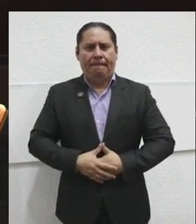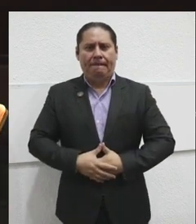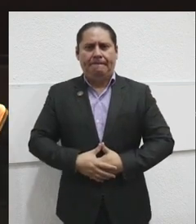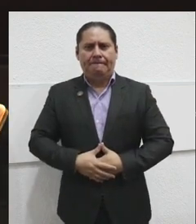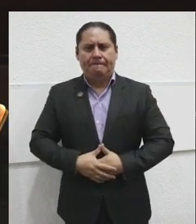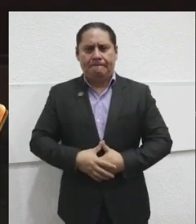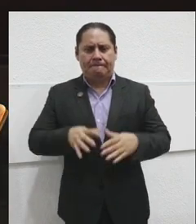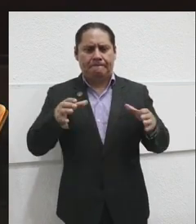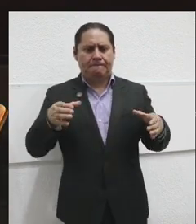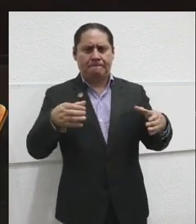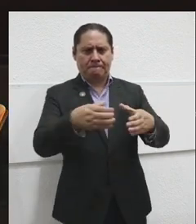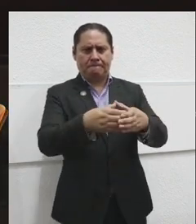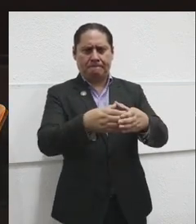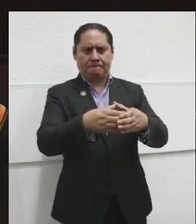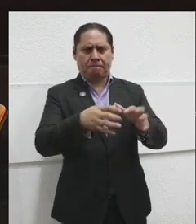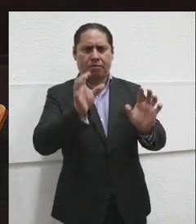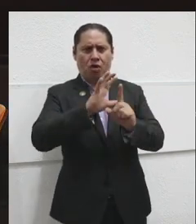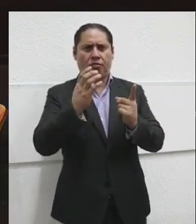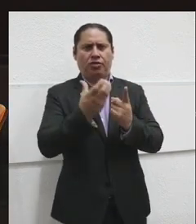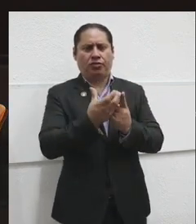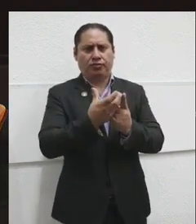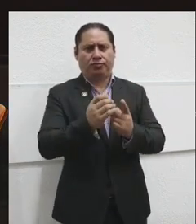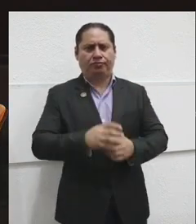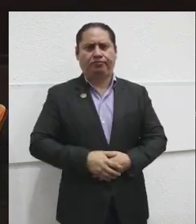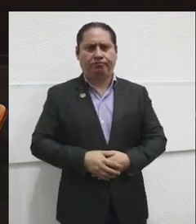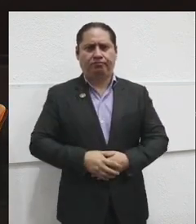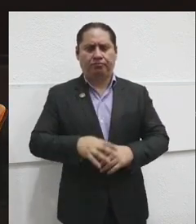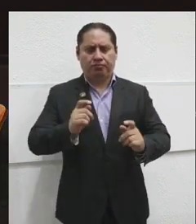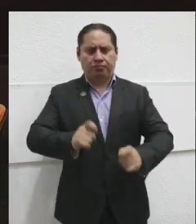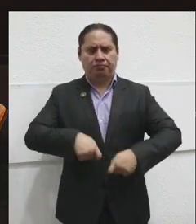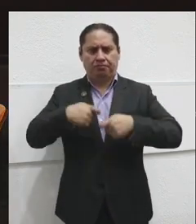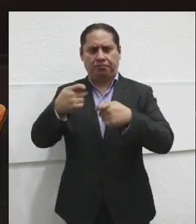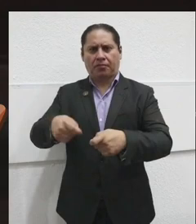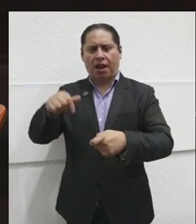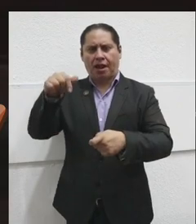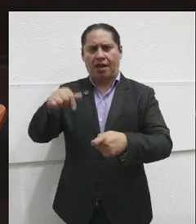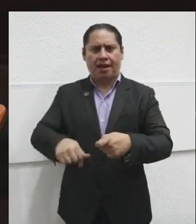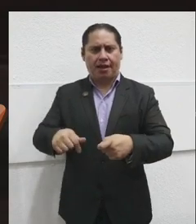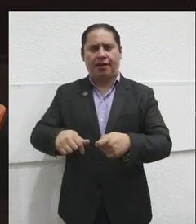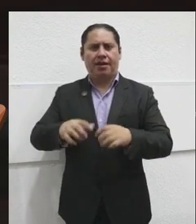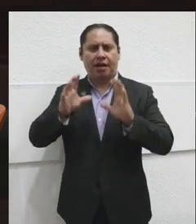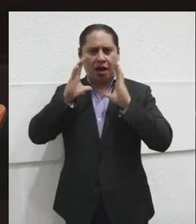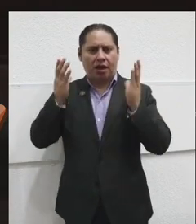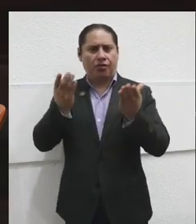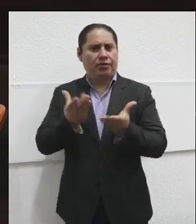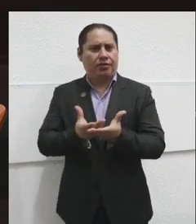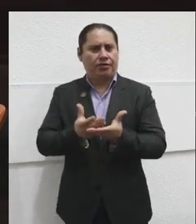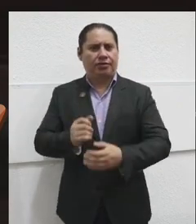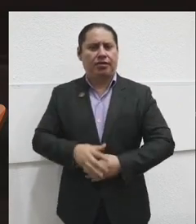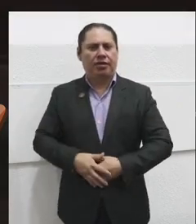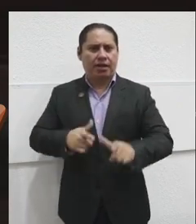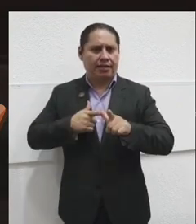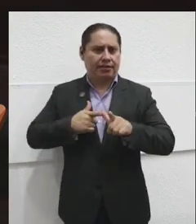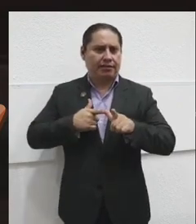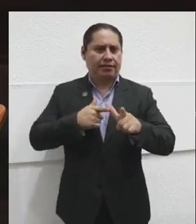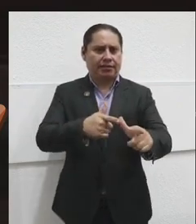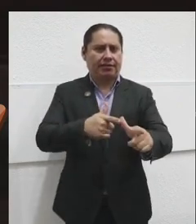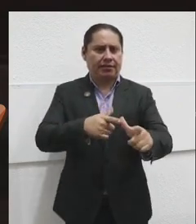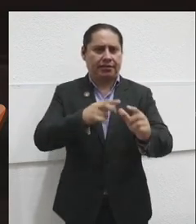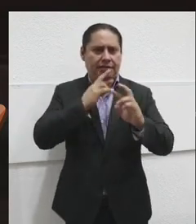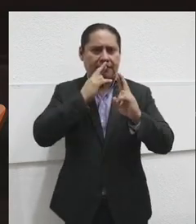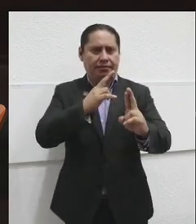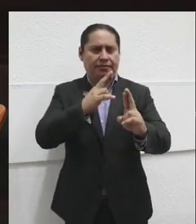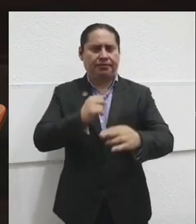los integrantes de la suscrita comisión sometemos a consideración de esta Honorable Asamblea el siguiente dictamen.